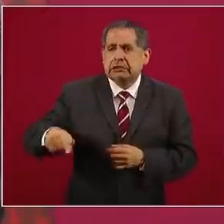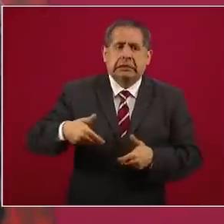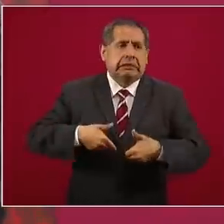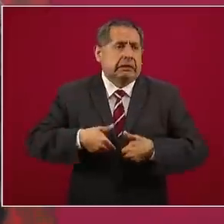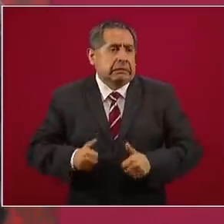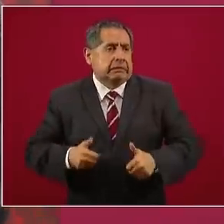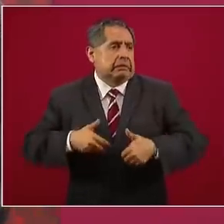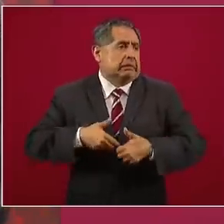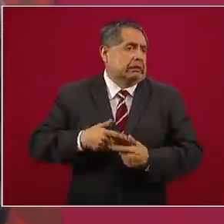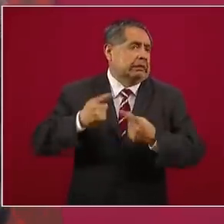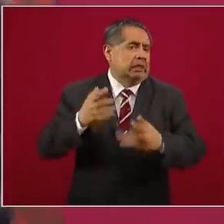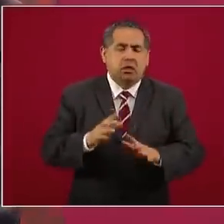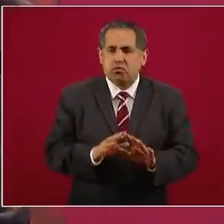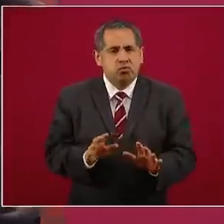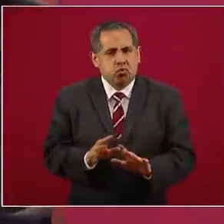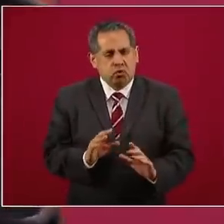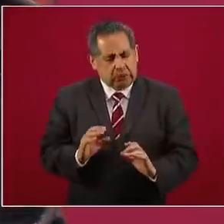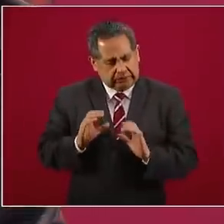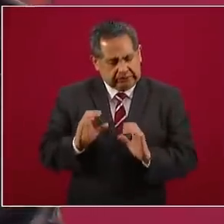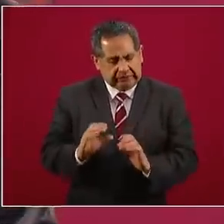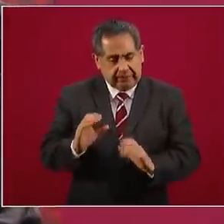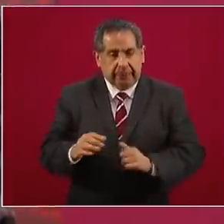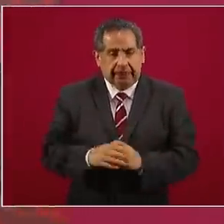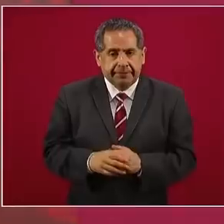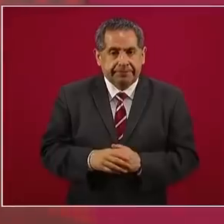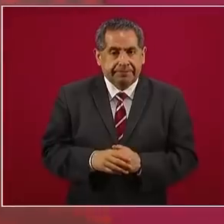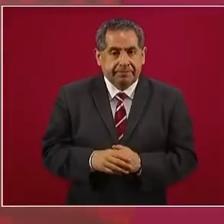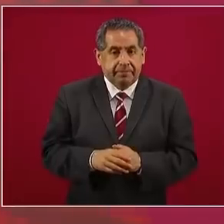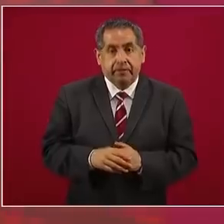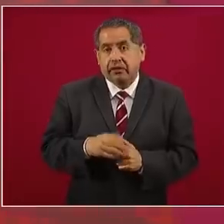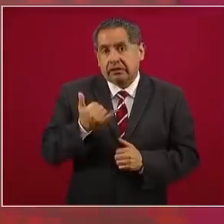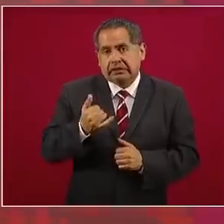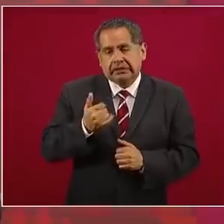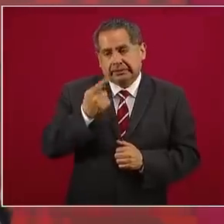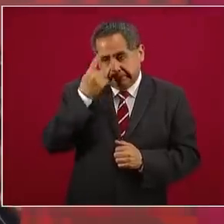hambre y que lo más pronto posible